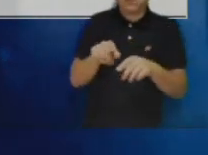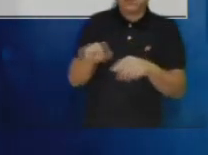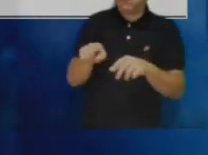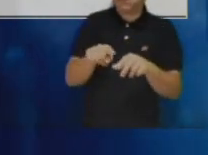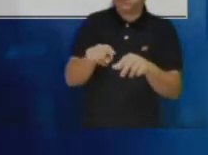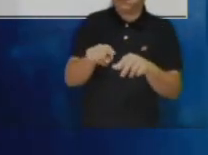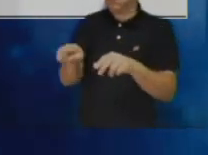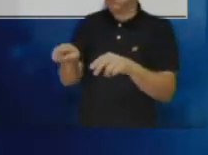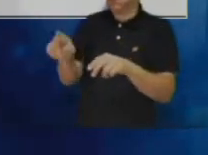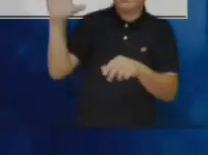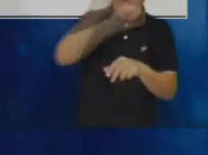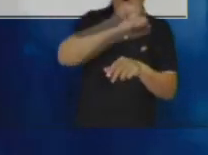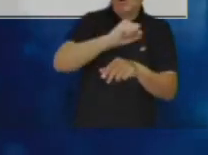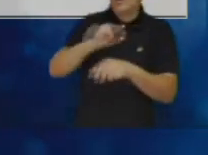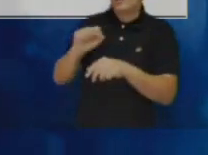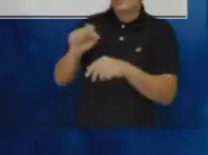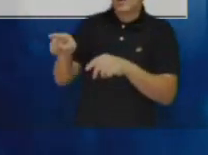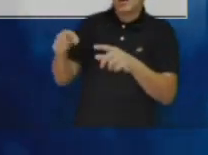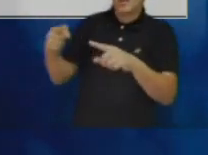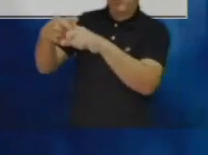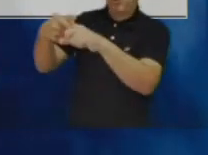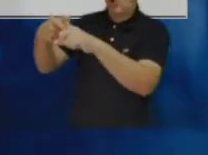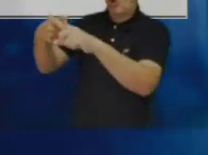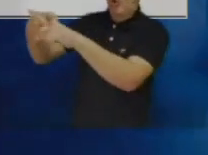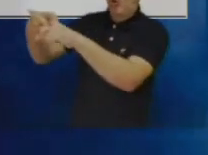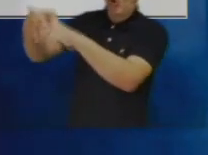y los